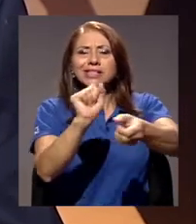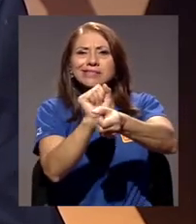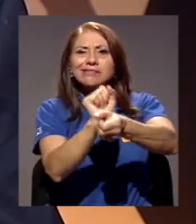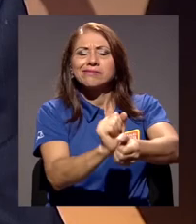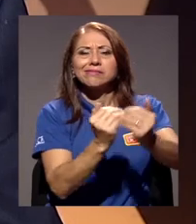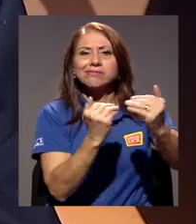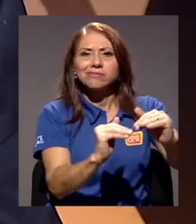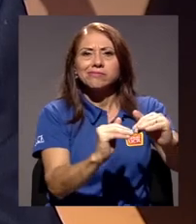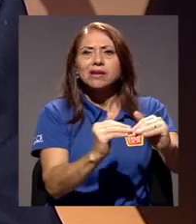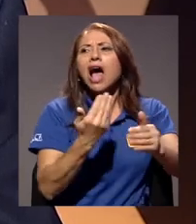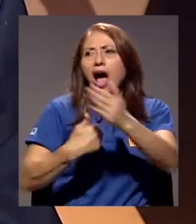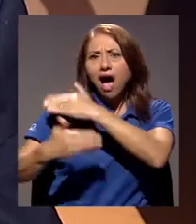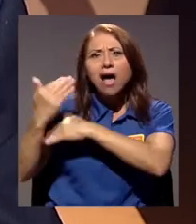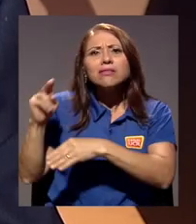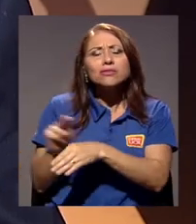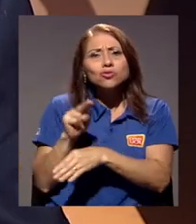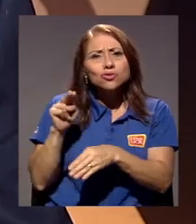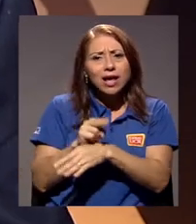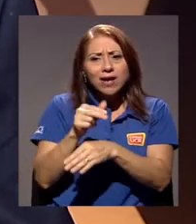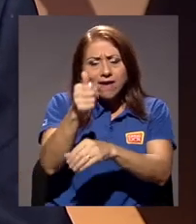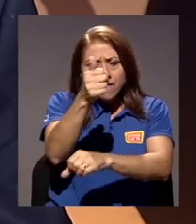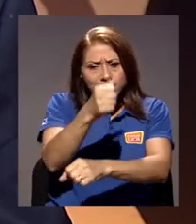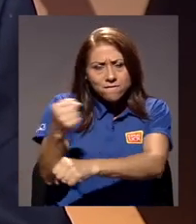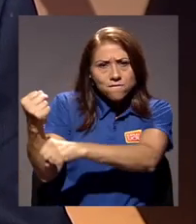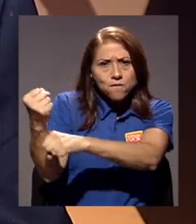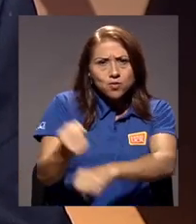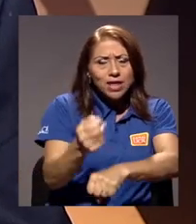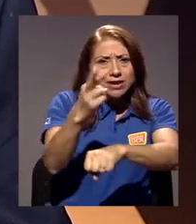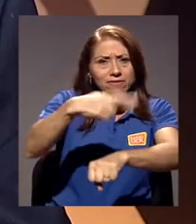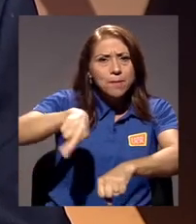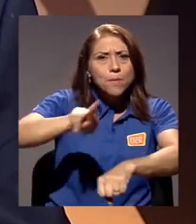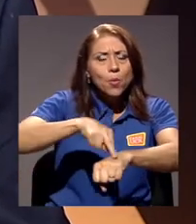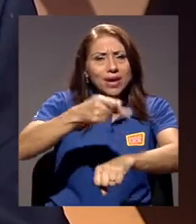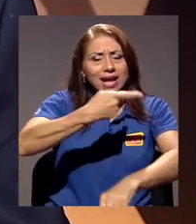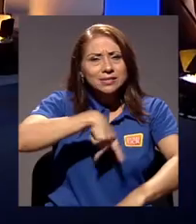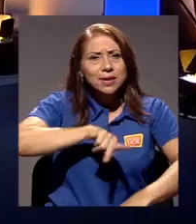repúblicas personales era común